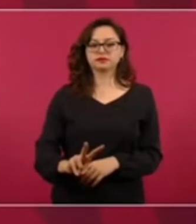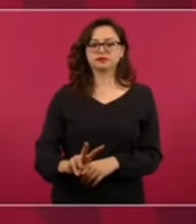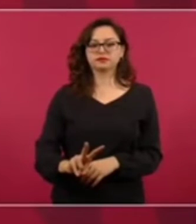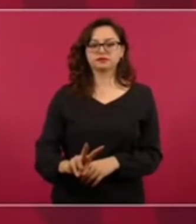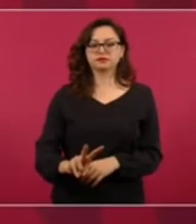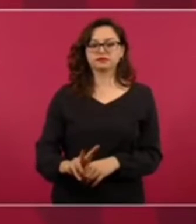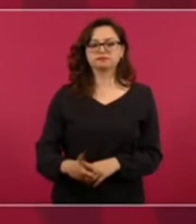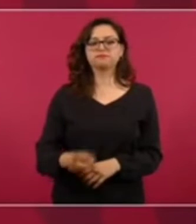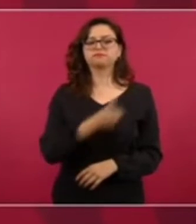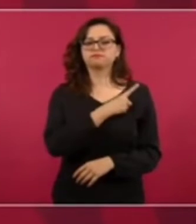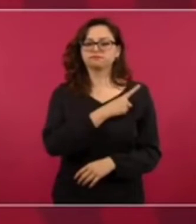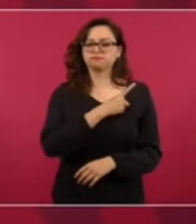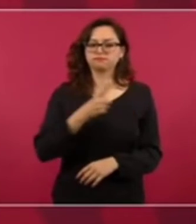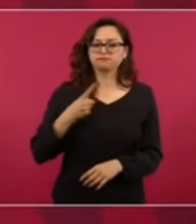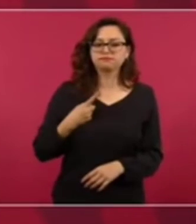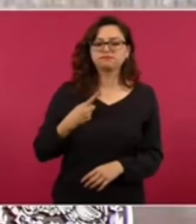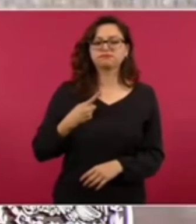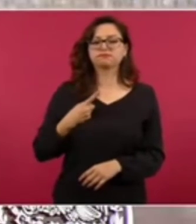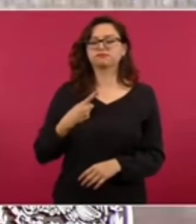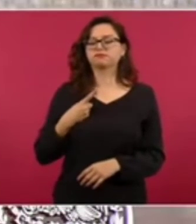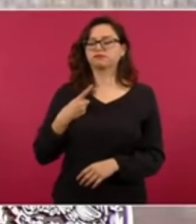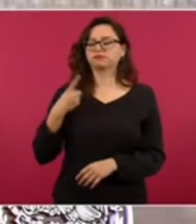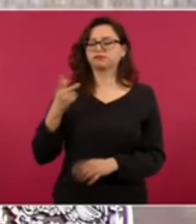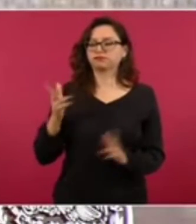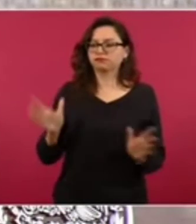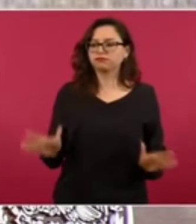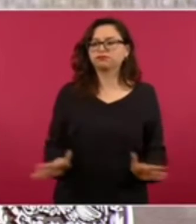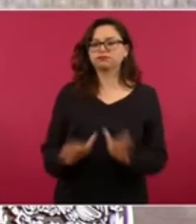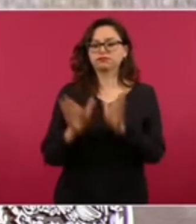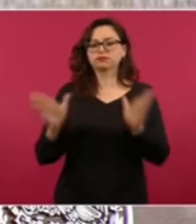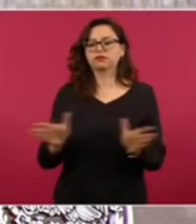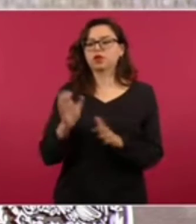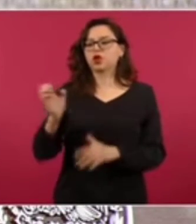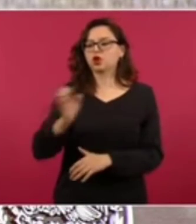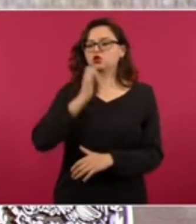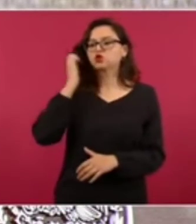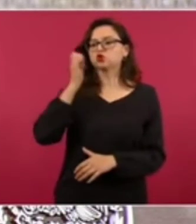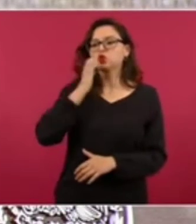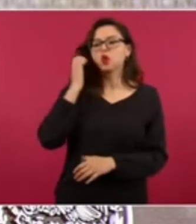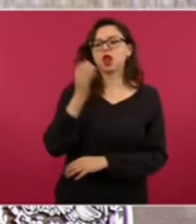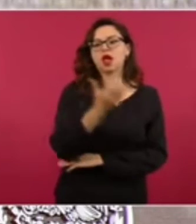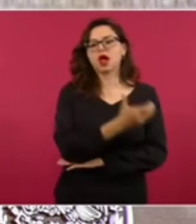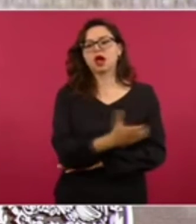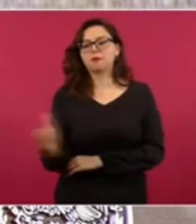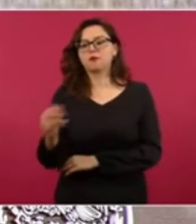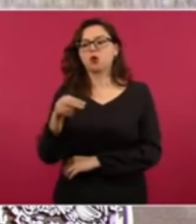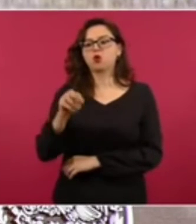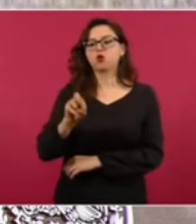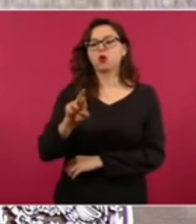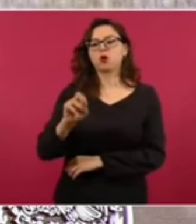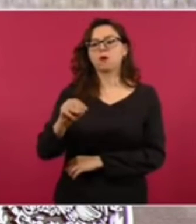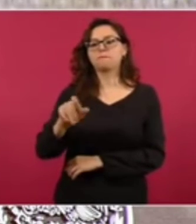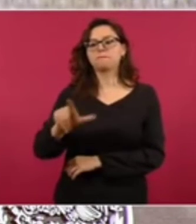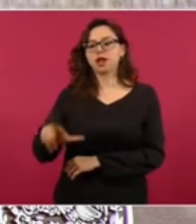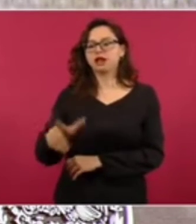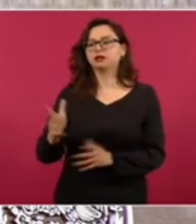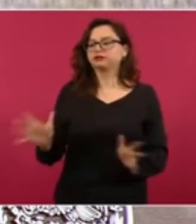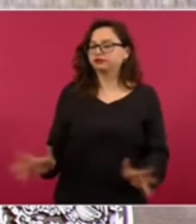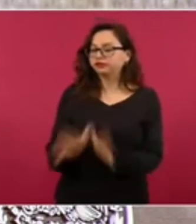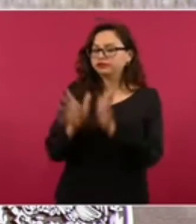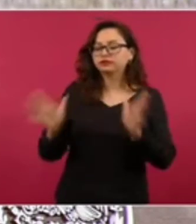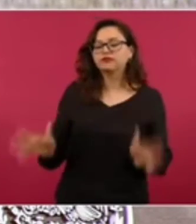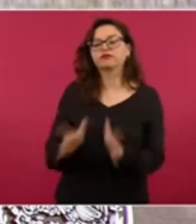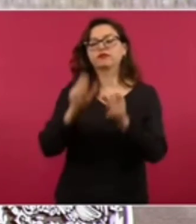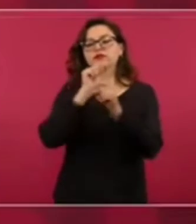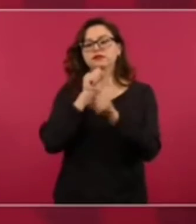tenemos que mantener a las normales rurales, los internados,